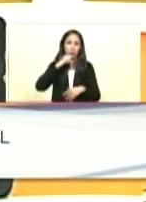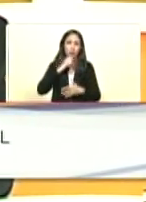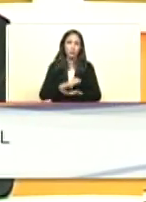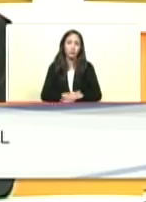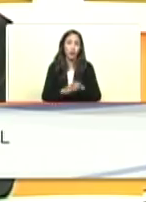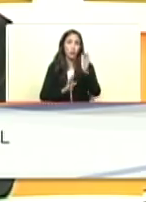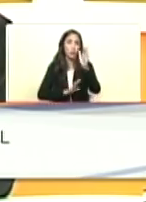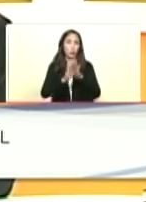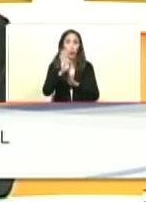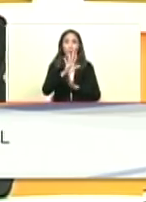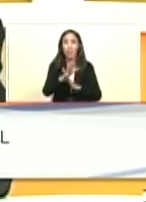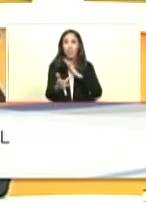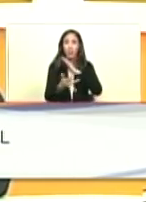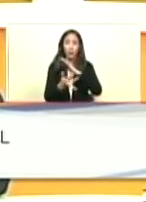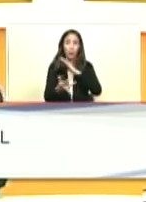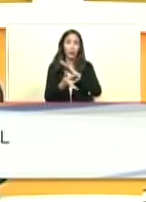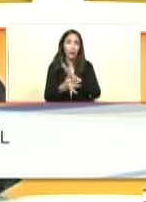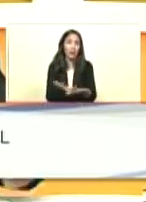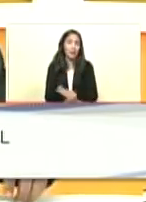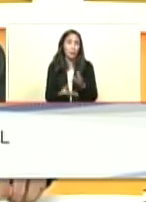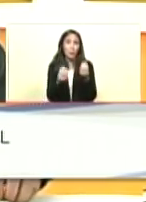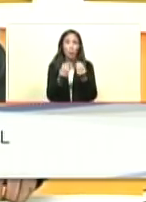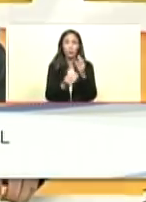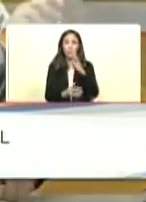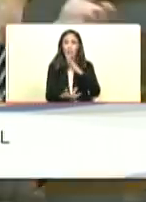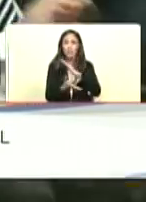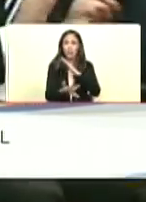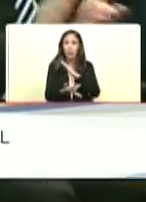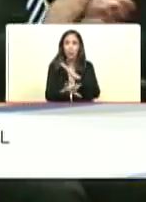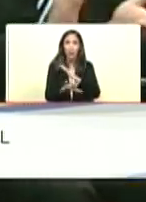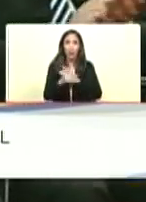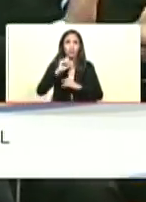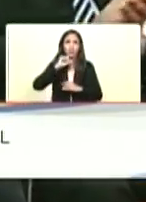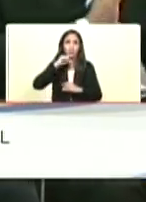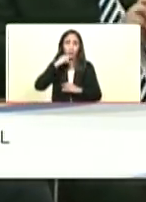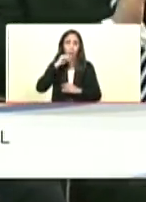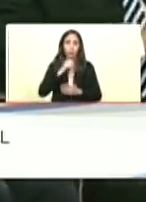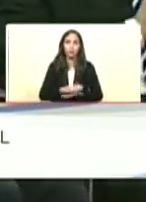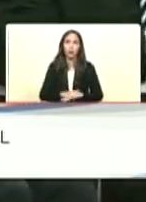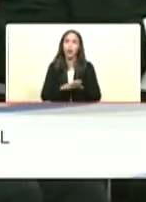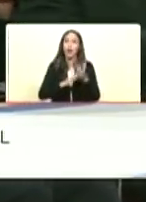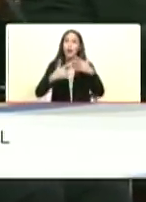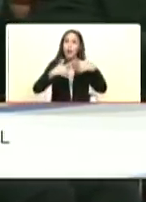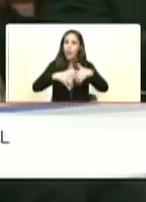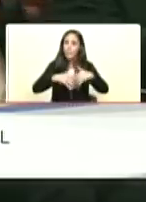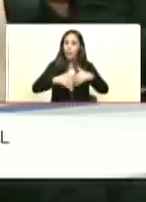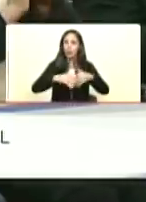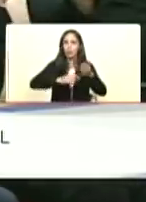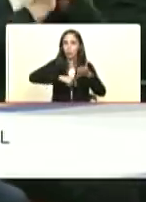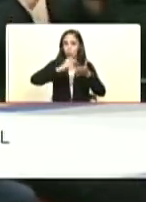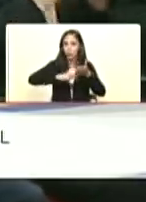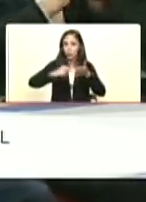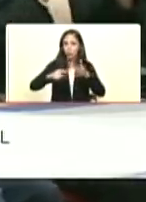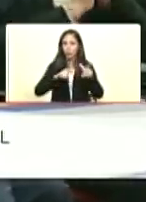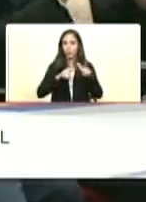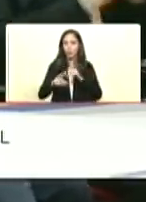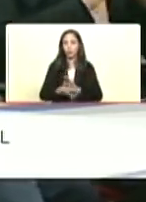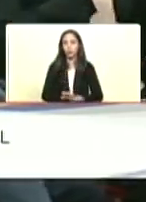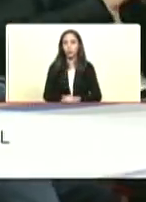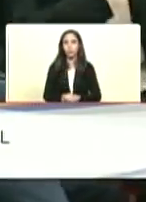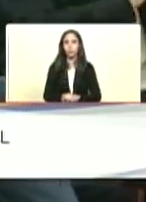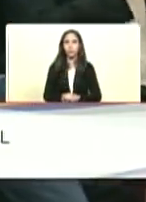avanzada, más importante en la administración de plataformas tecnológicas. Naguará, pues.